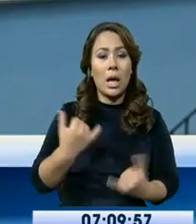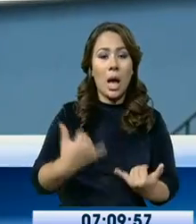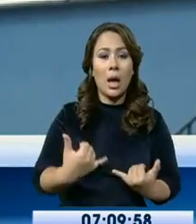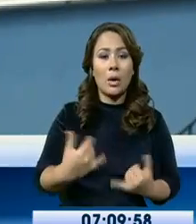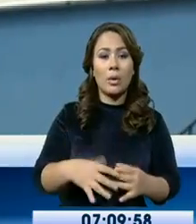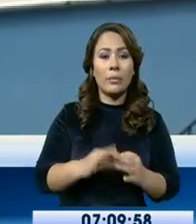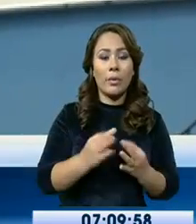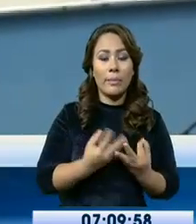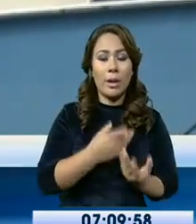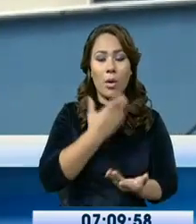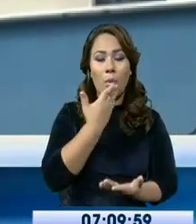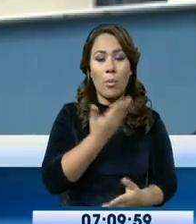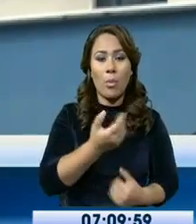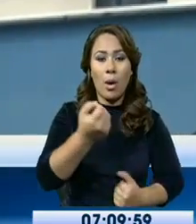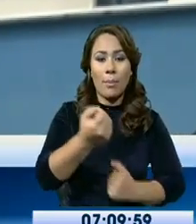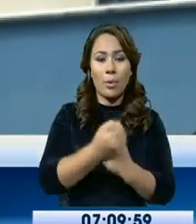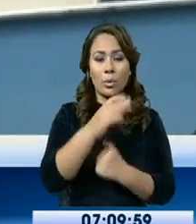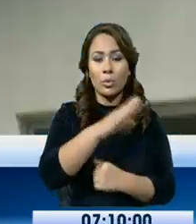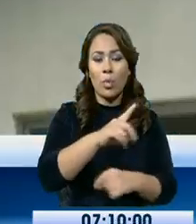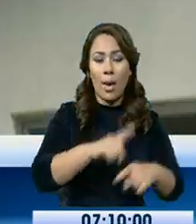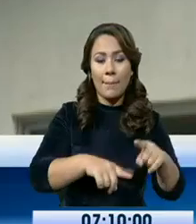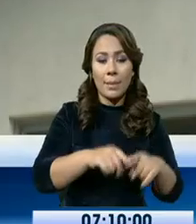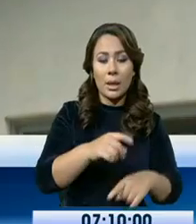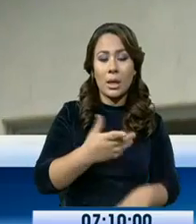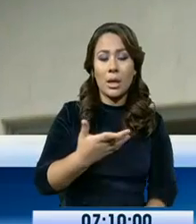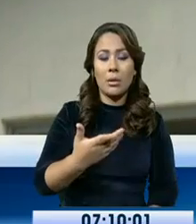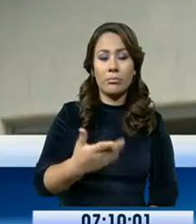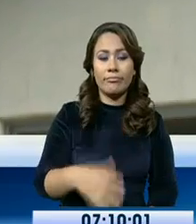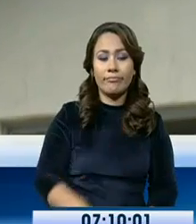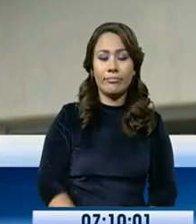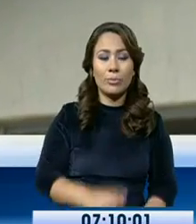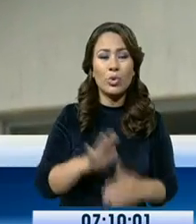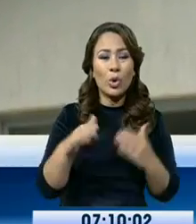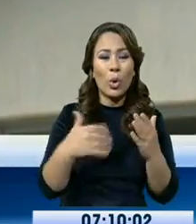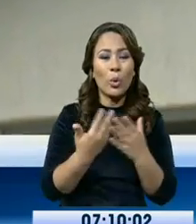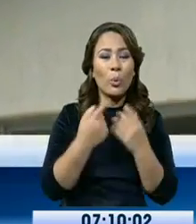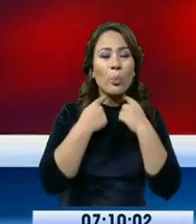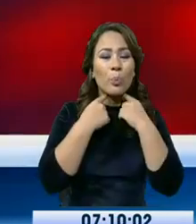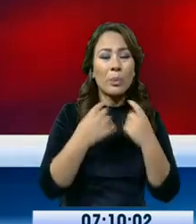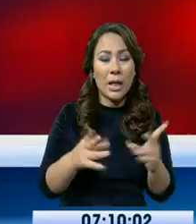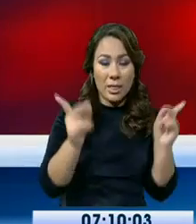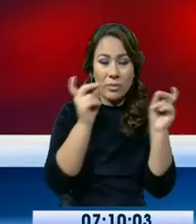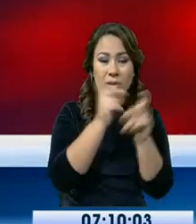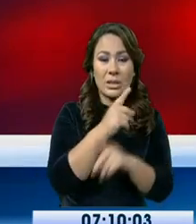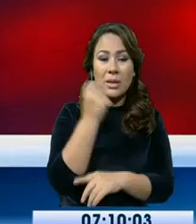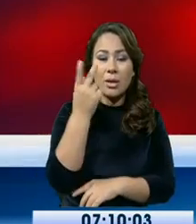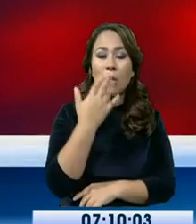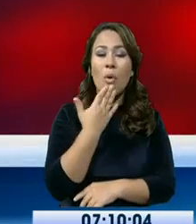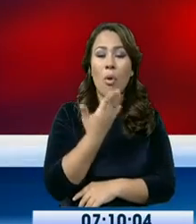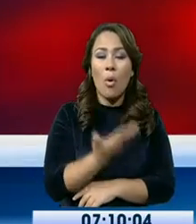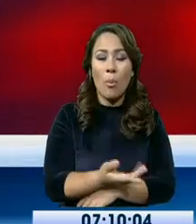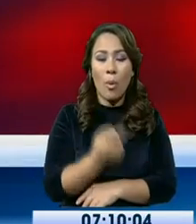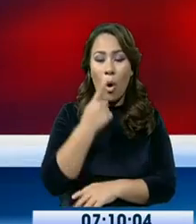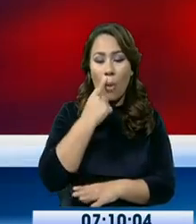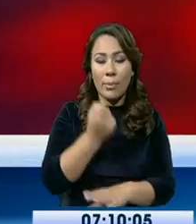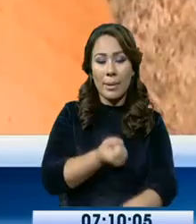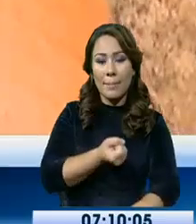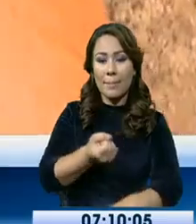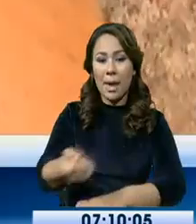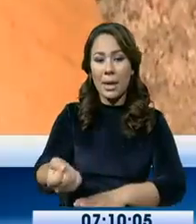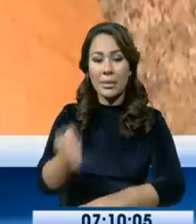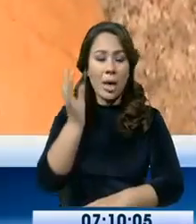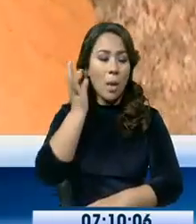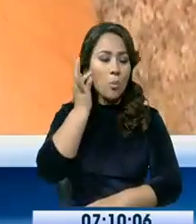que era su apoyo, su amiga, su confidente. La crueldad que a veces resulta difícil entender, arrebató en cuestión de